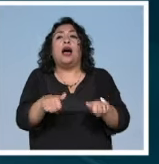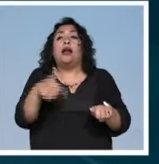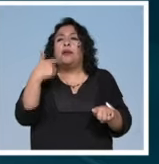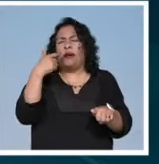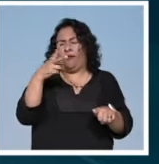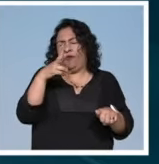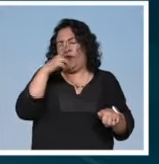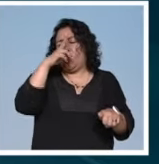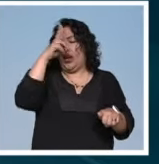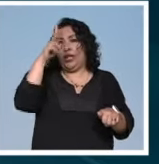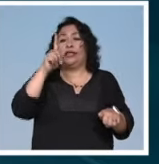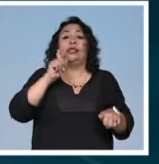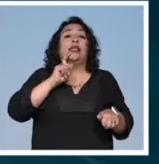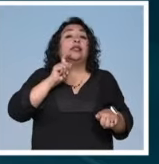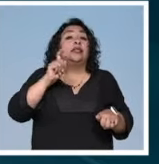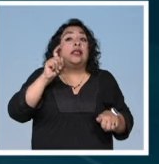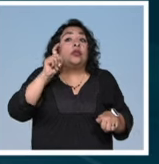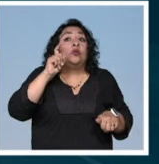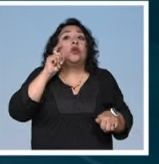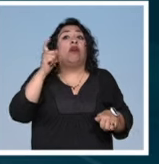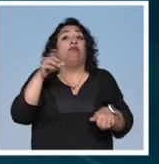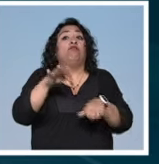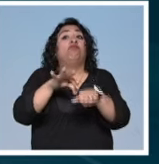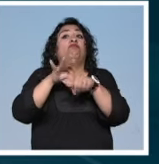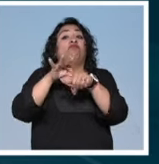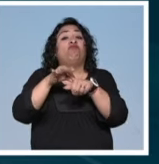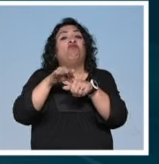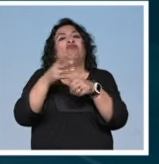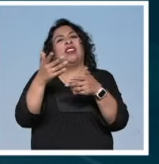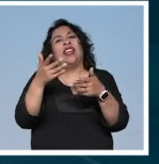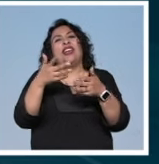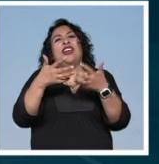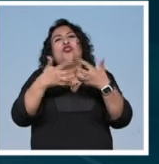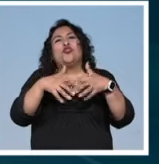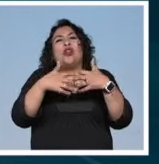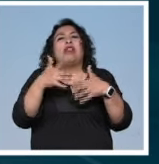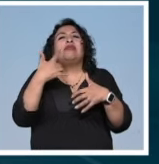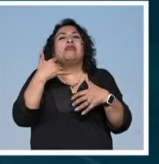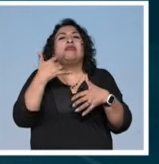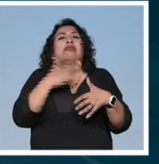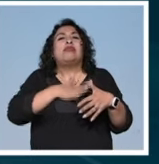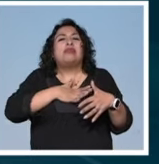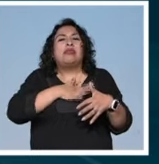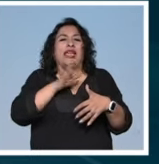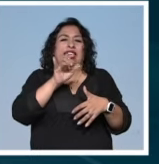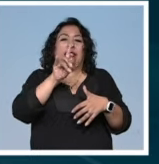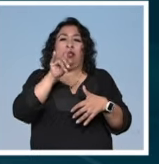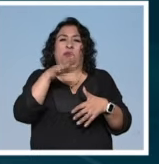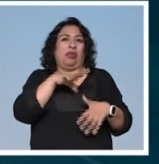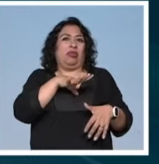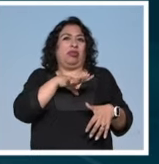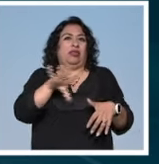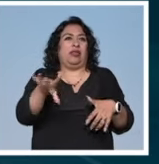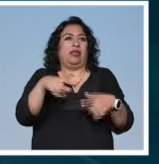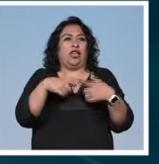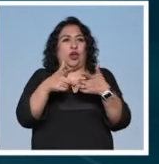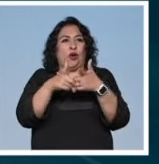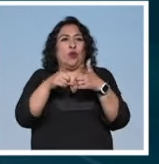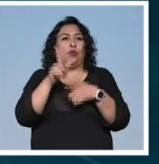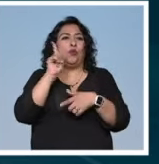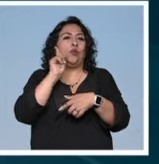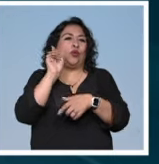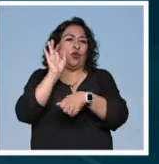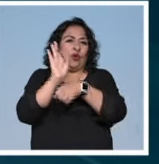la violencia sexual que se vive en la industria del entretenimiento. Sin embargo, recibió el rechazo de colectivos